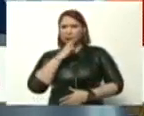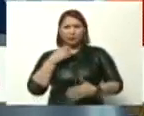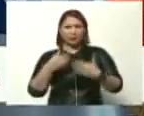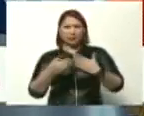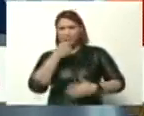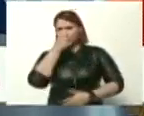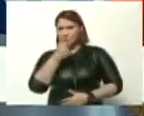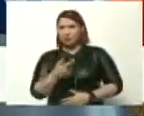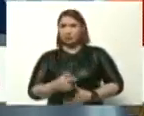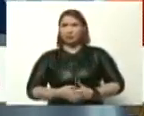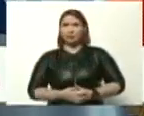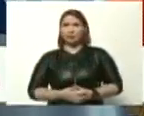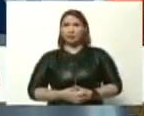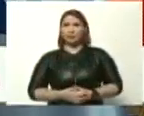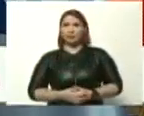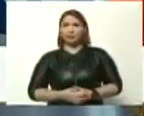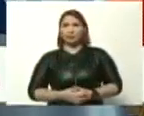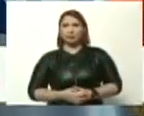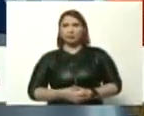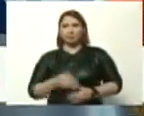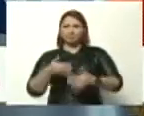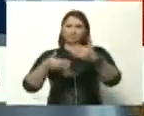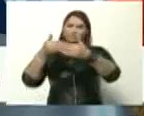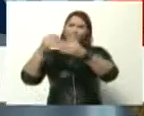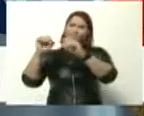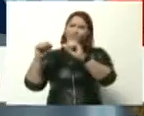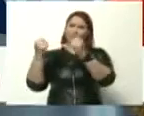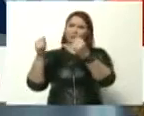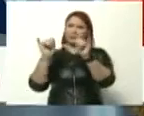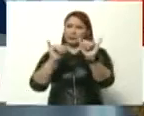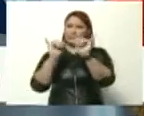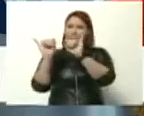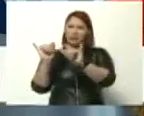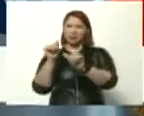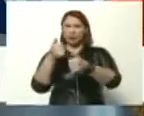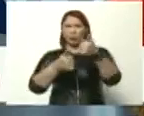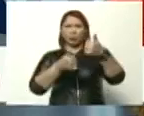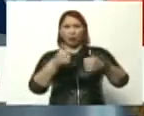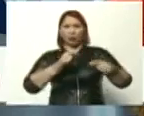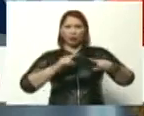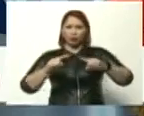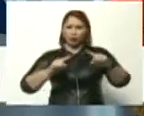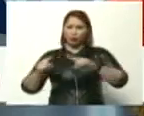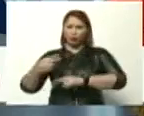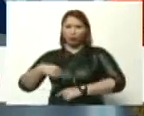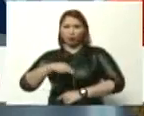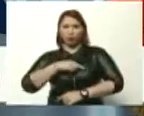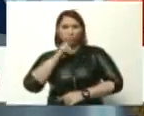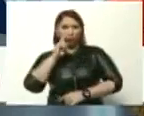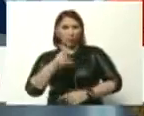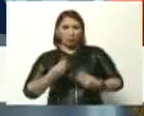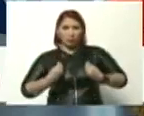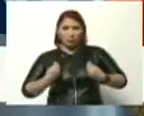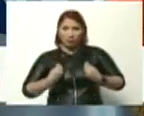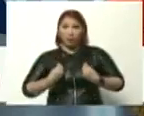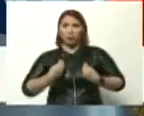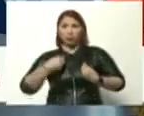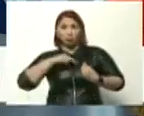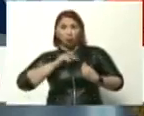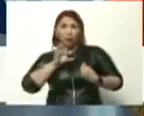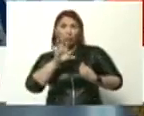obviamente, de los obstáculos propios de una dinámica como la que vive nuestro país y el